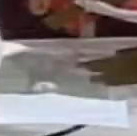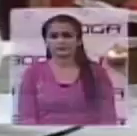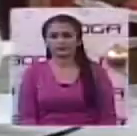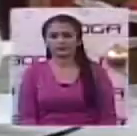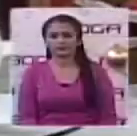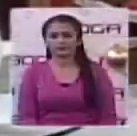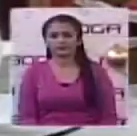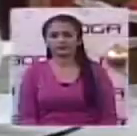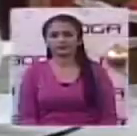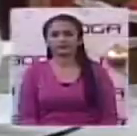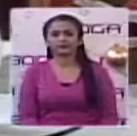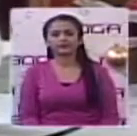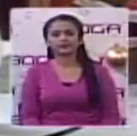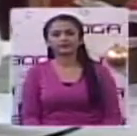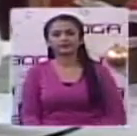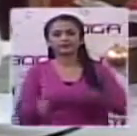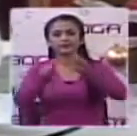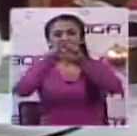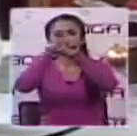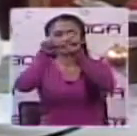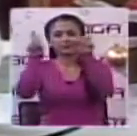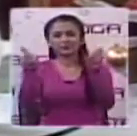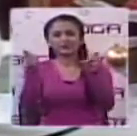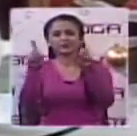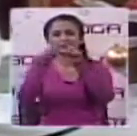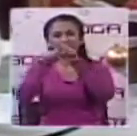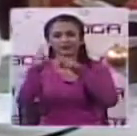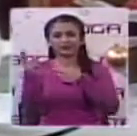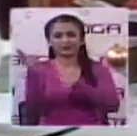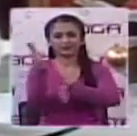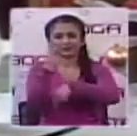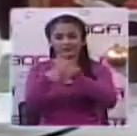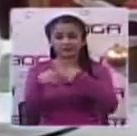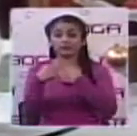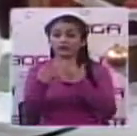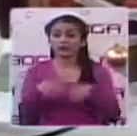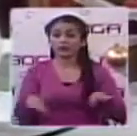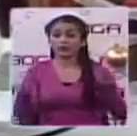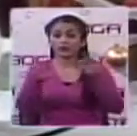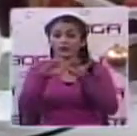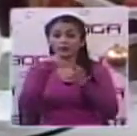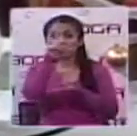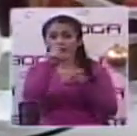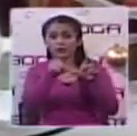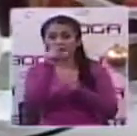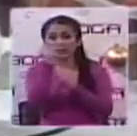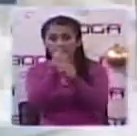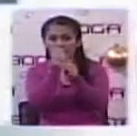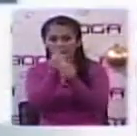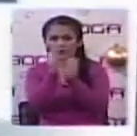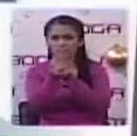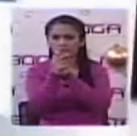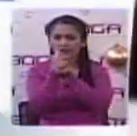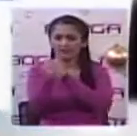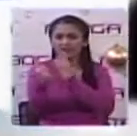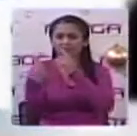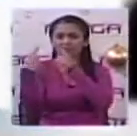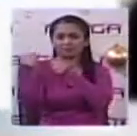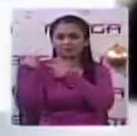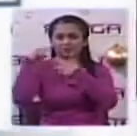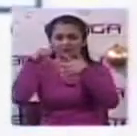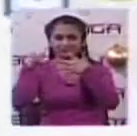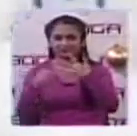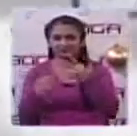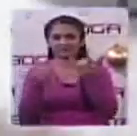Las empresas, para competir en el mercado con resultados favorables, deben contar con talentos humanos y motivados, comprometidos también. El plan de